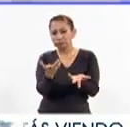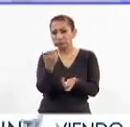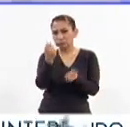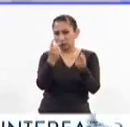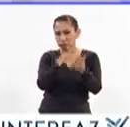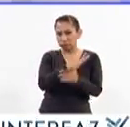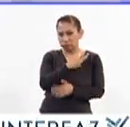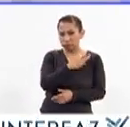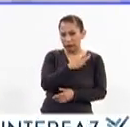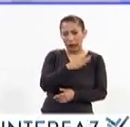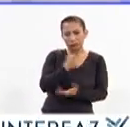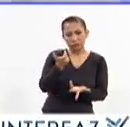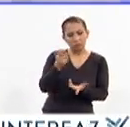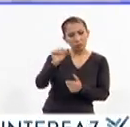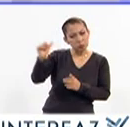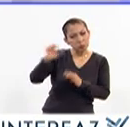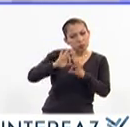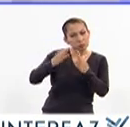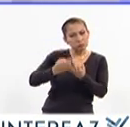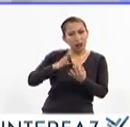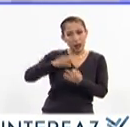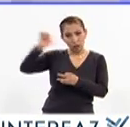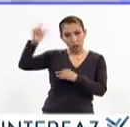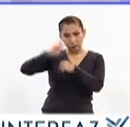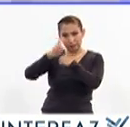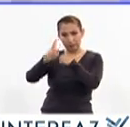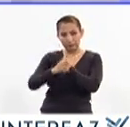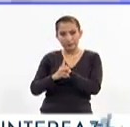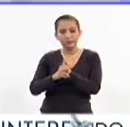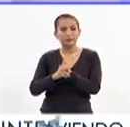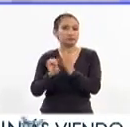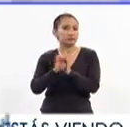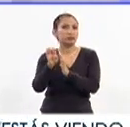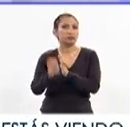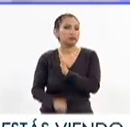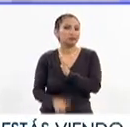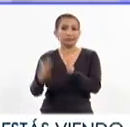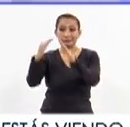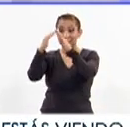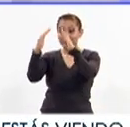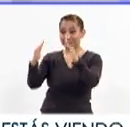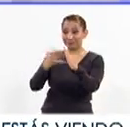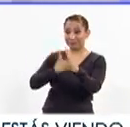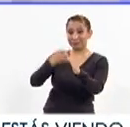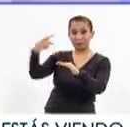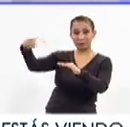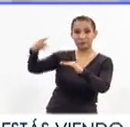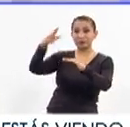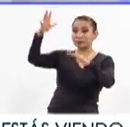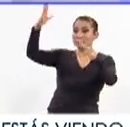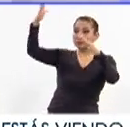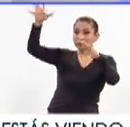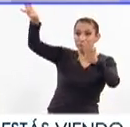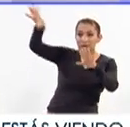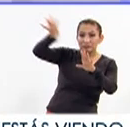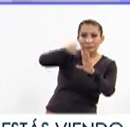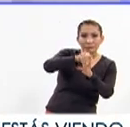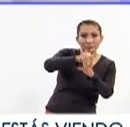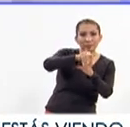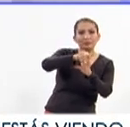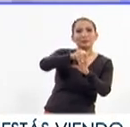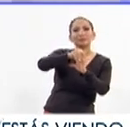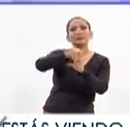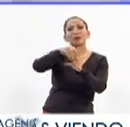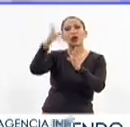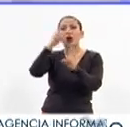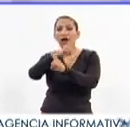incluso existen alternativas que están sucediendo en otros países de que, por ejemplo, las casas cuenten con sus propias fuentes de energía